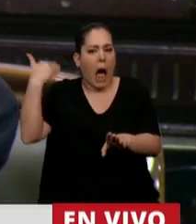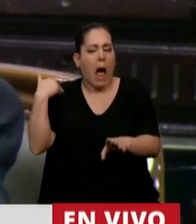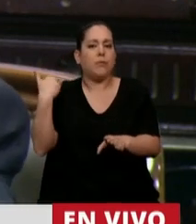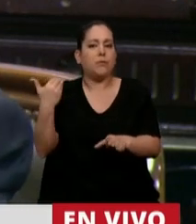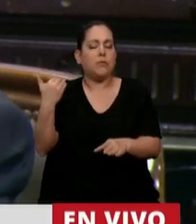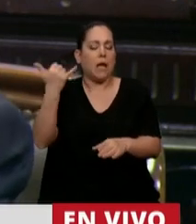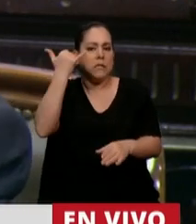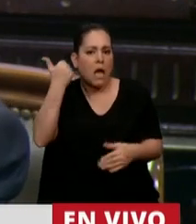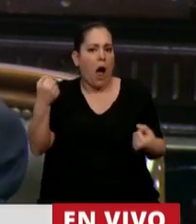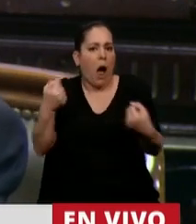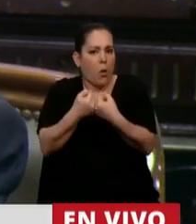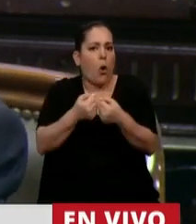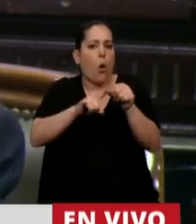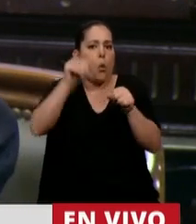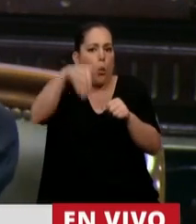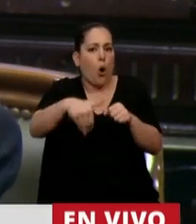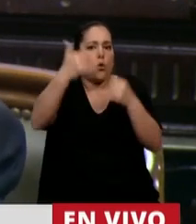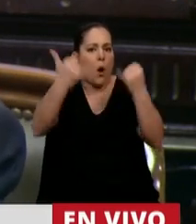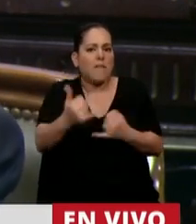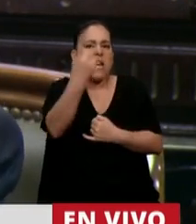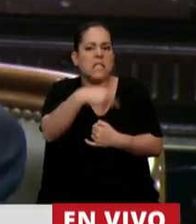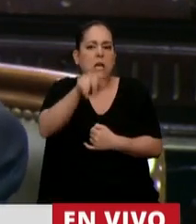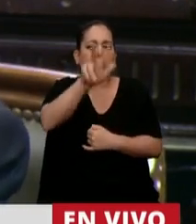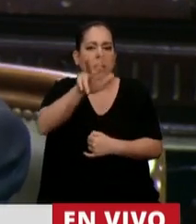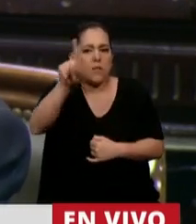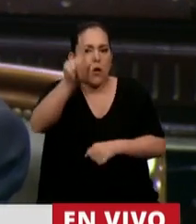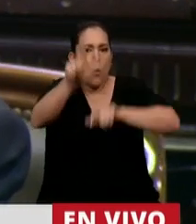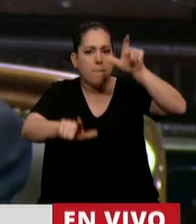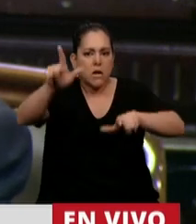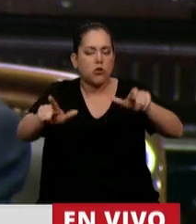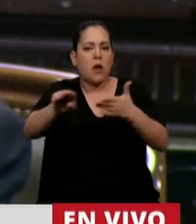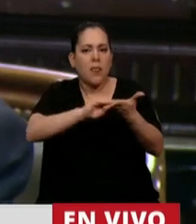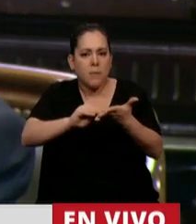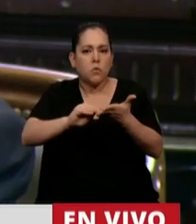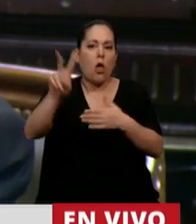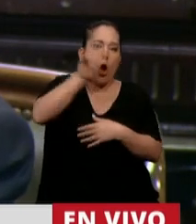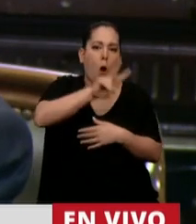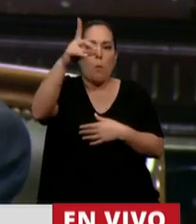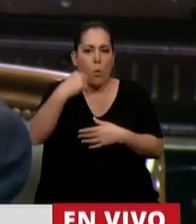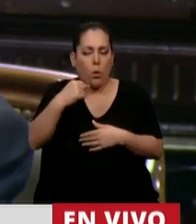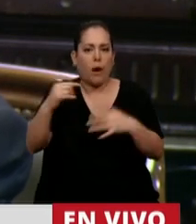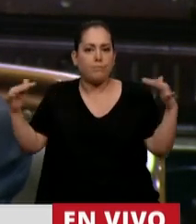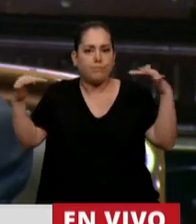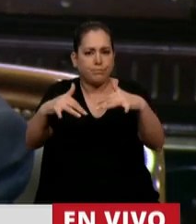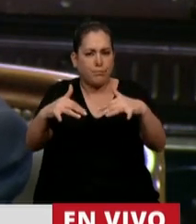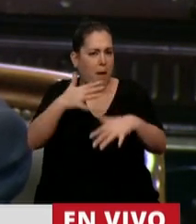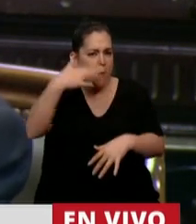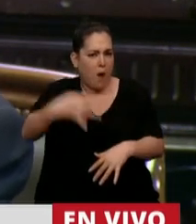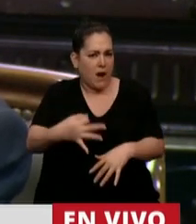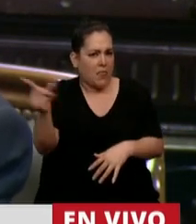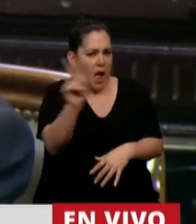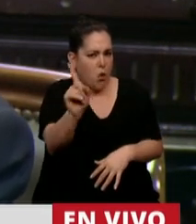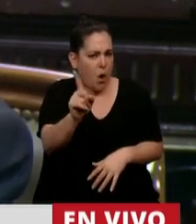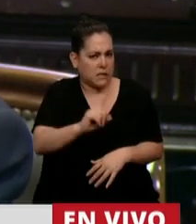que estaba verificado el quórum con 131 personas, diputados, diputadas presentes. Esto no es cierto,